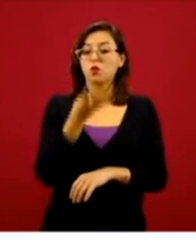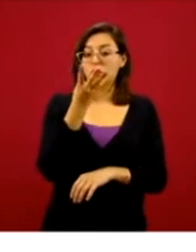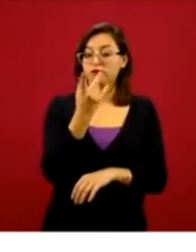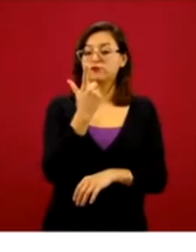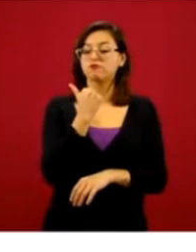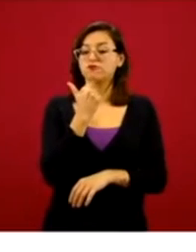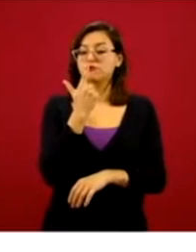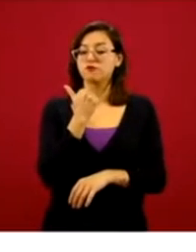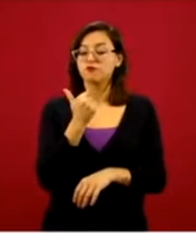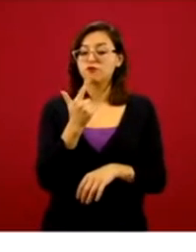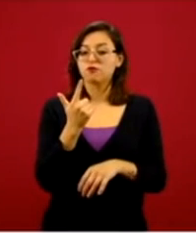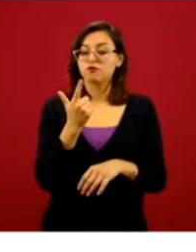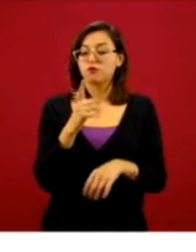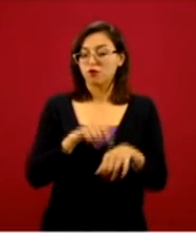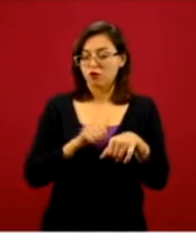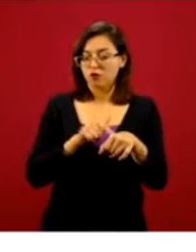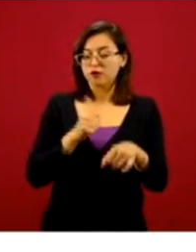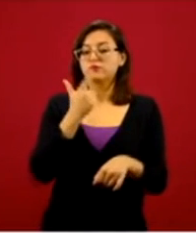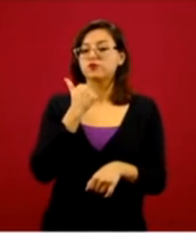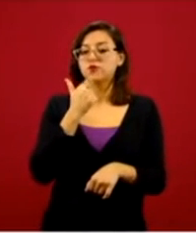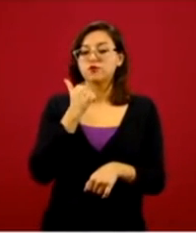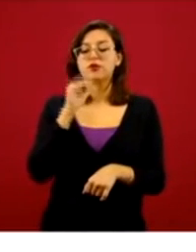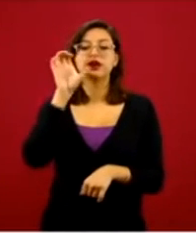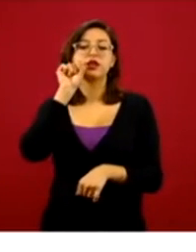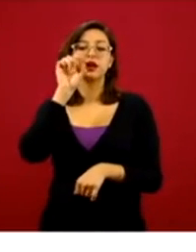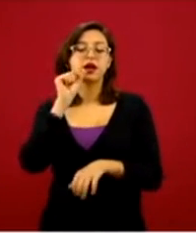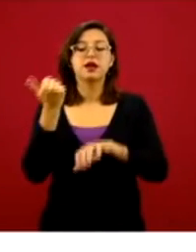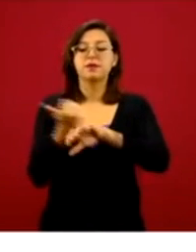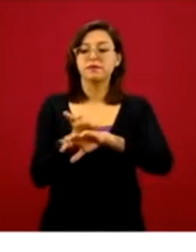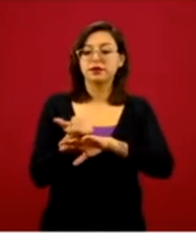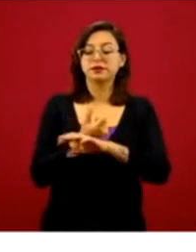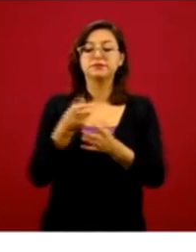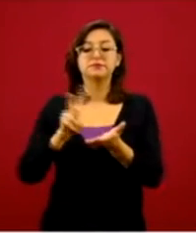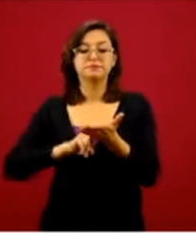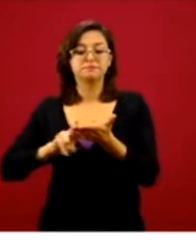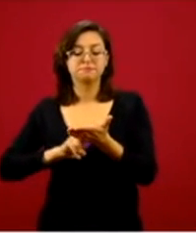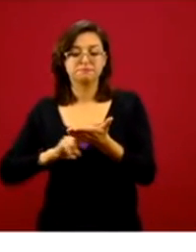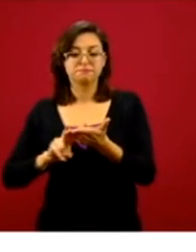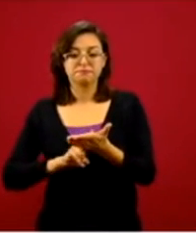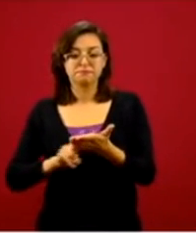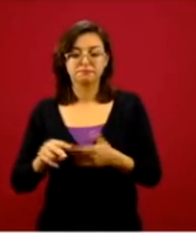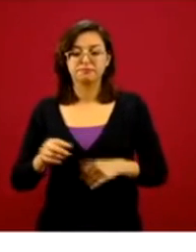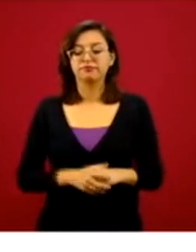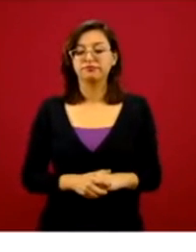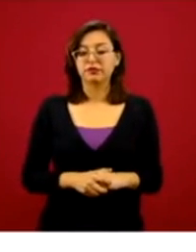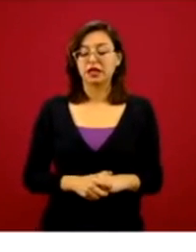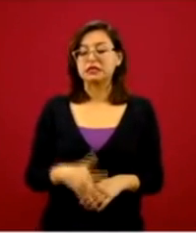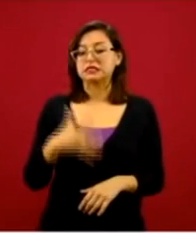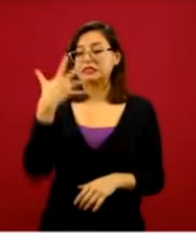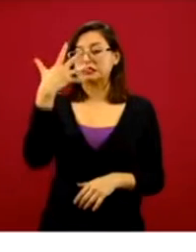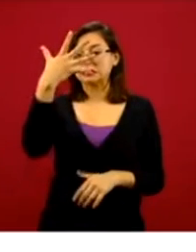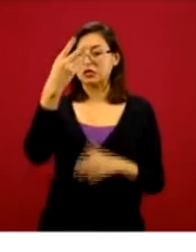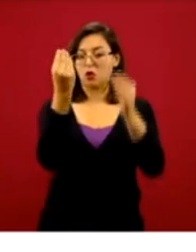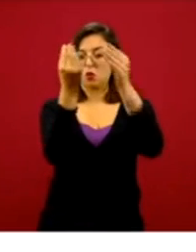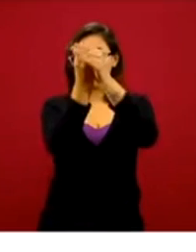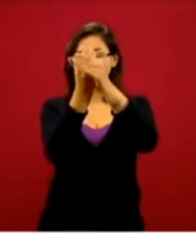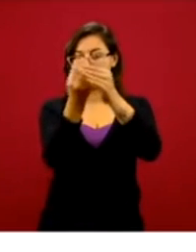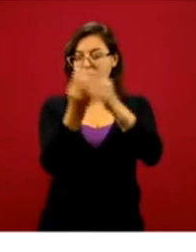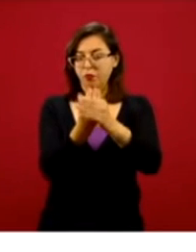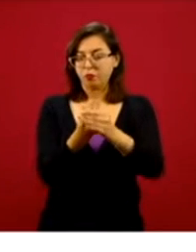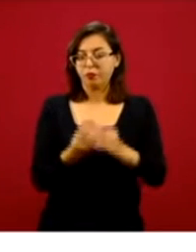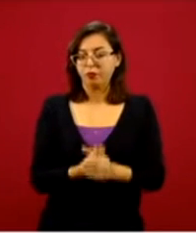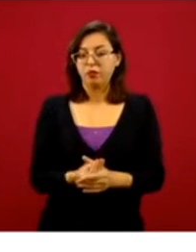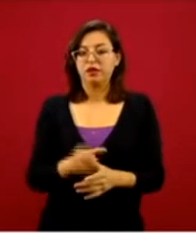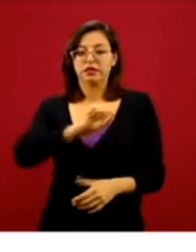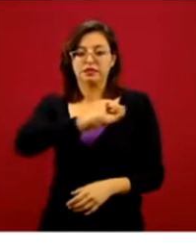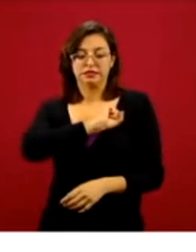rojo, naranja, amarillo y verde. Y tiene 5 categorías: medidas de salud